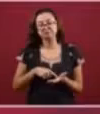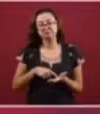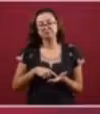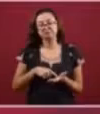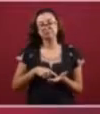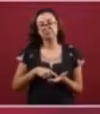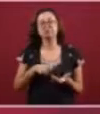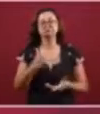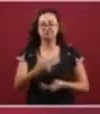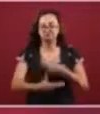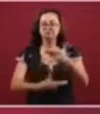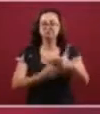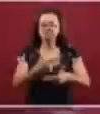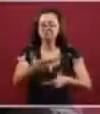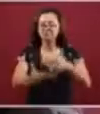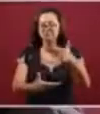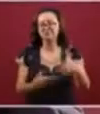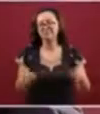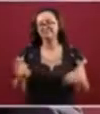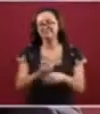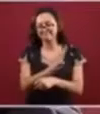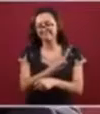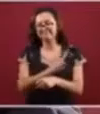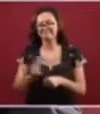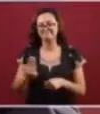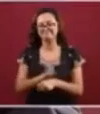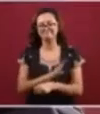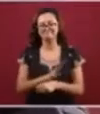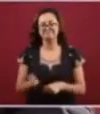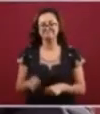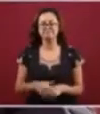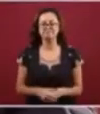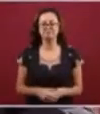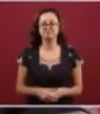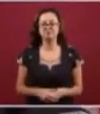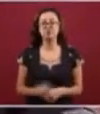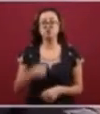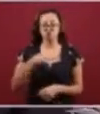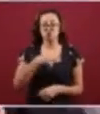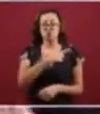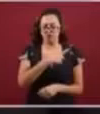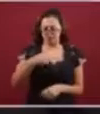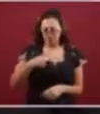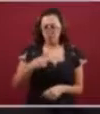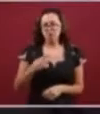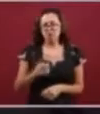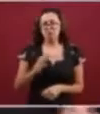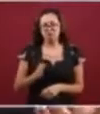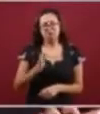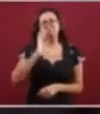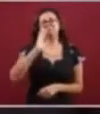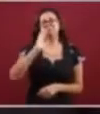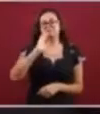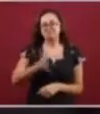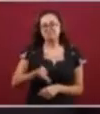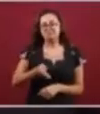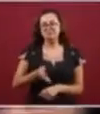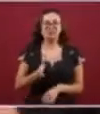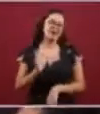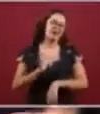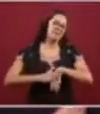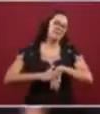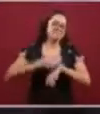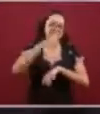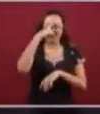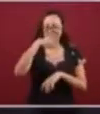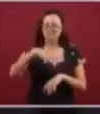después tiene sus beneficios. Yo tengo que admitir que hubiera sido mucho